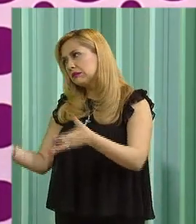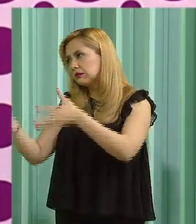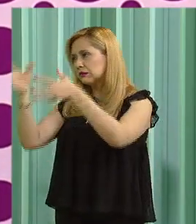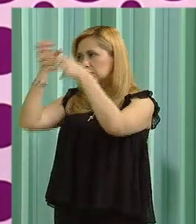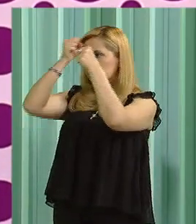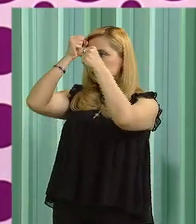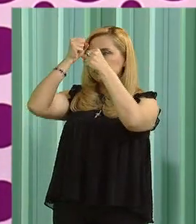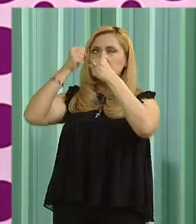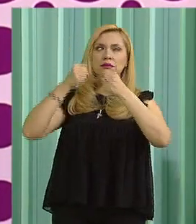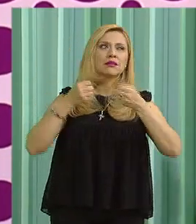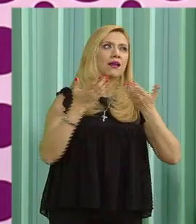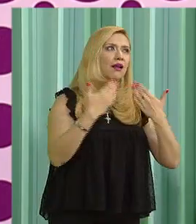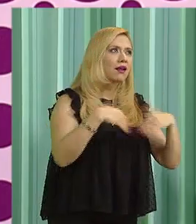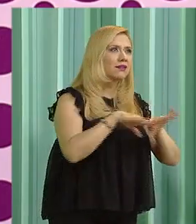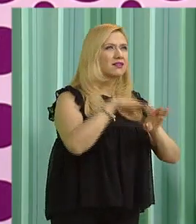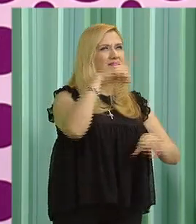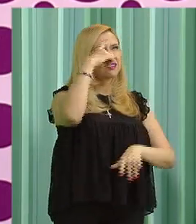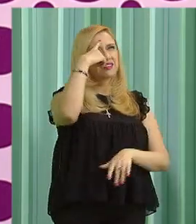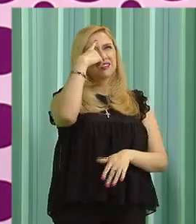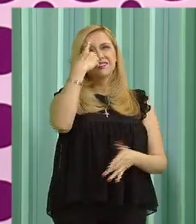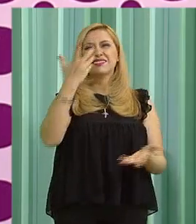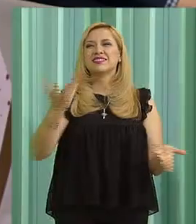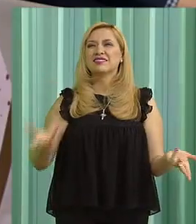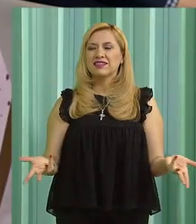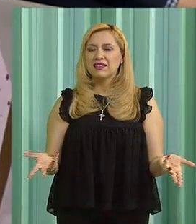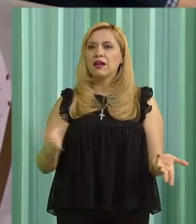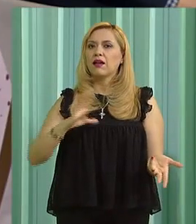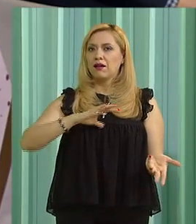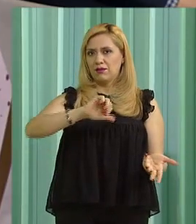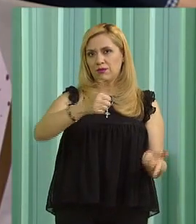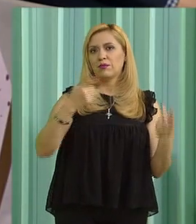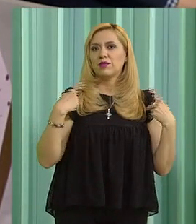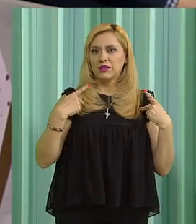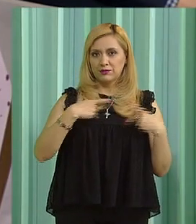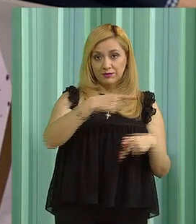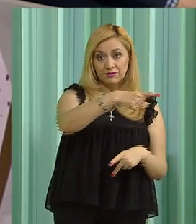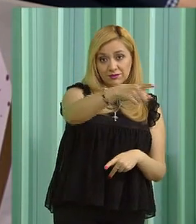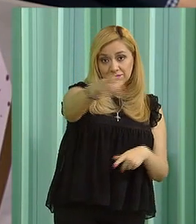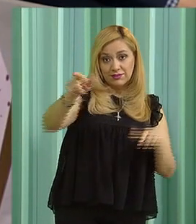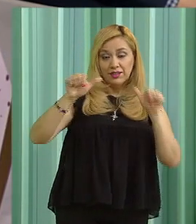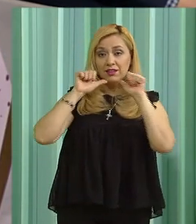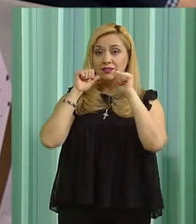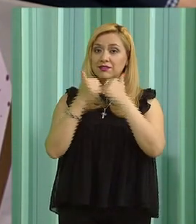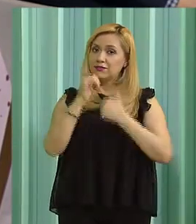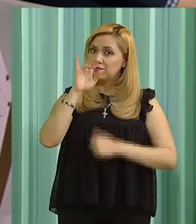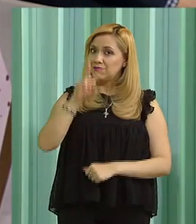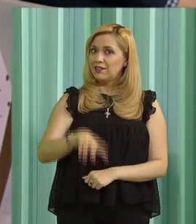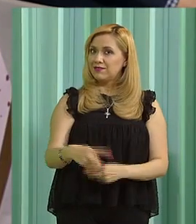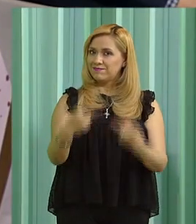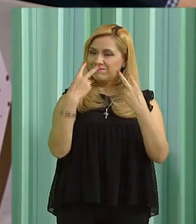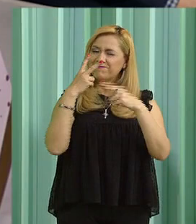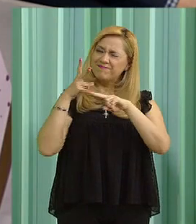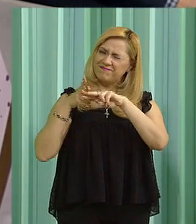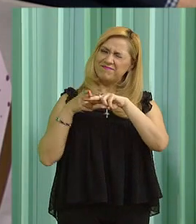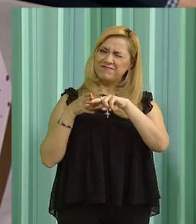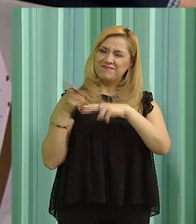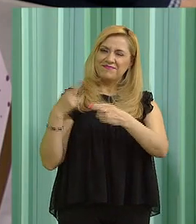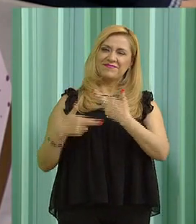y que Víctor también nos pueda orientar al respecto? También porque hay otras personas de otras organizaciones que están viendo el programa. Ya volvemos.